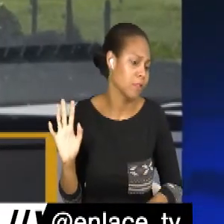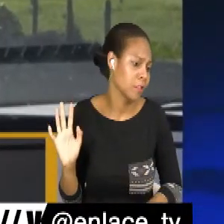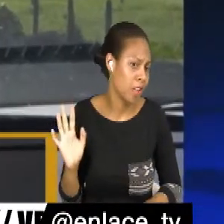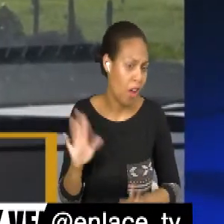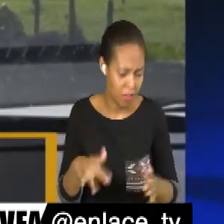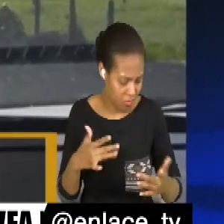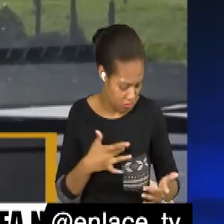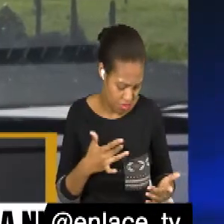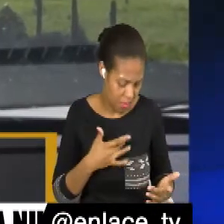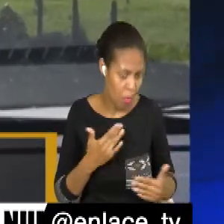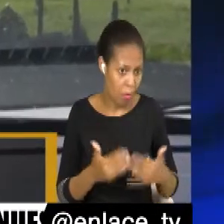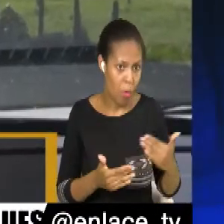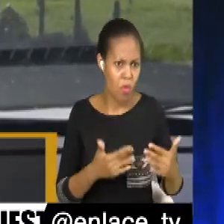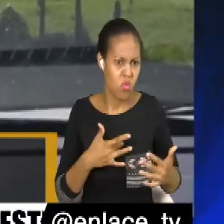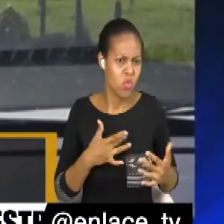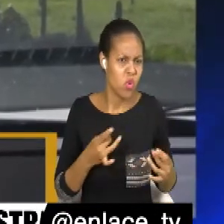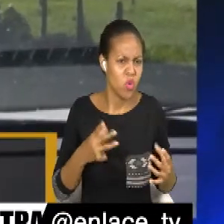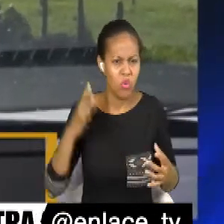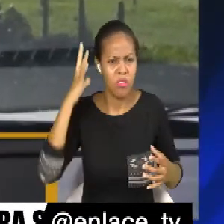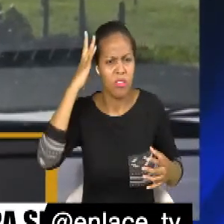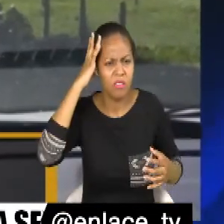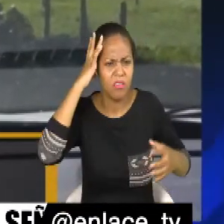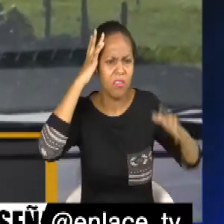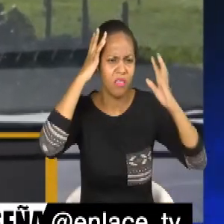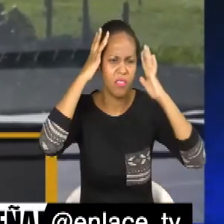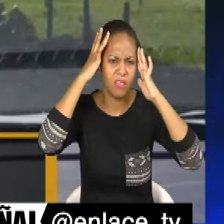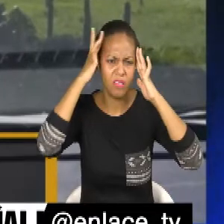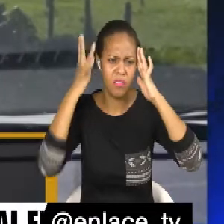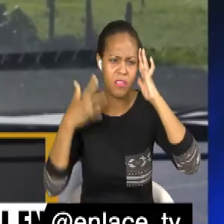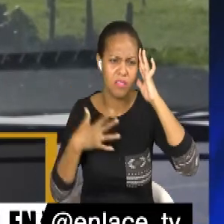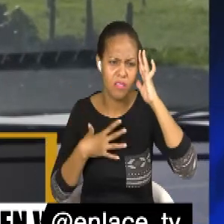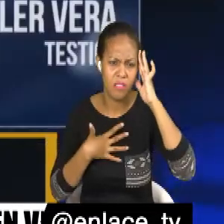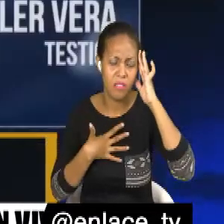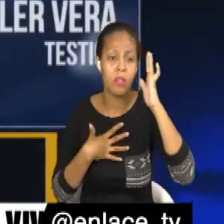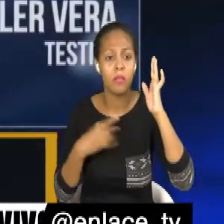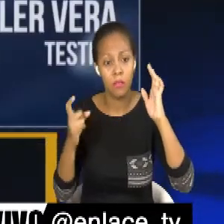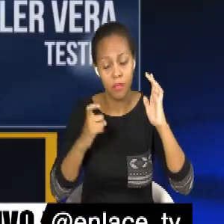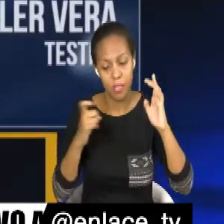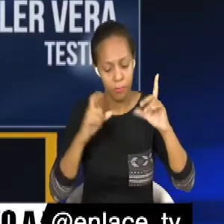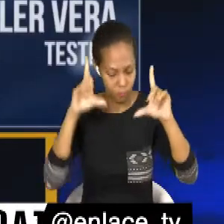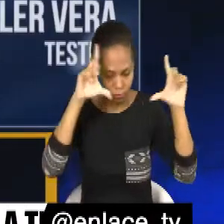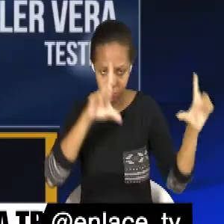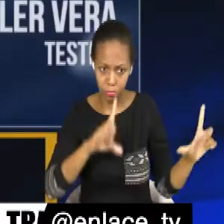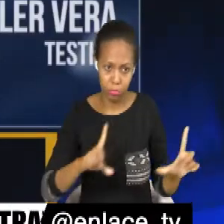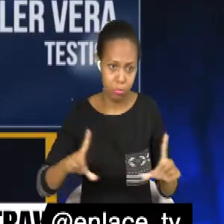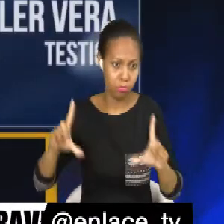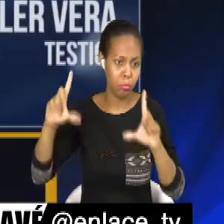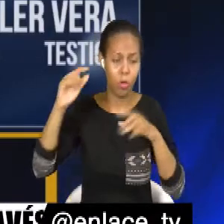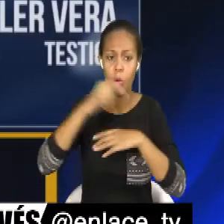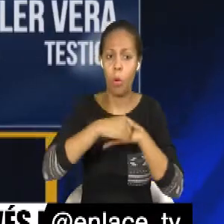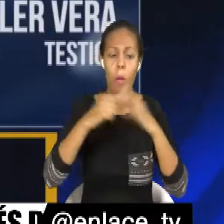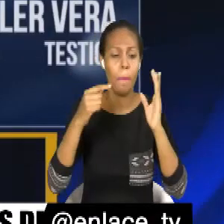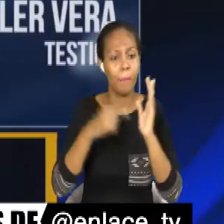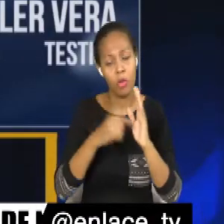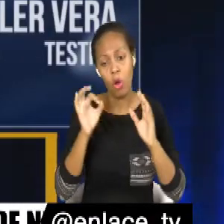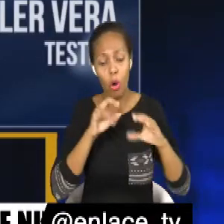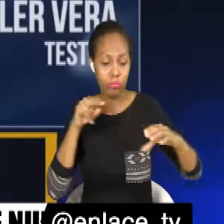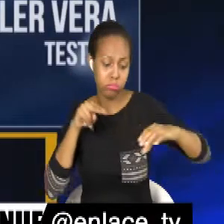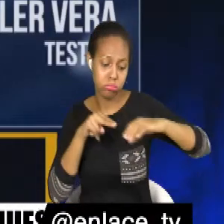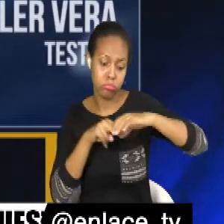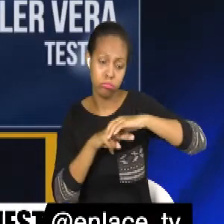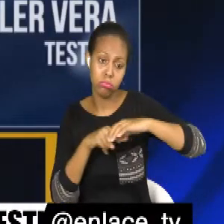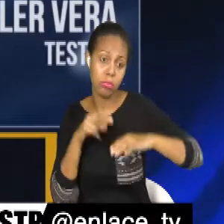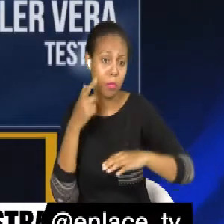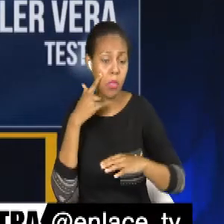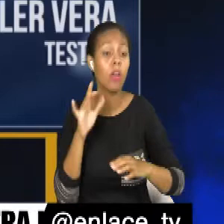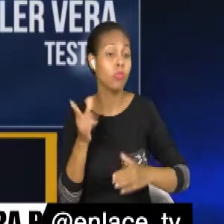golpes, pero ya empezó a sentir los dolores de la cabeza, porque la cabeza la mete de golpe panorámico y entonces el carro siempre alcanzó a dar dos, tres botes y el